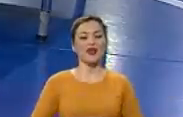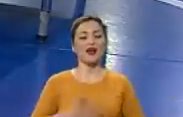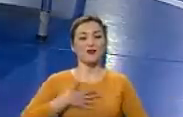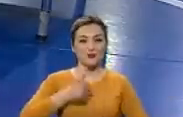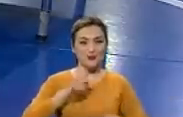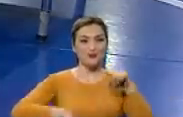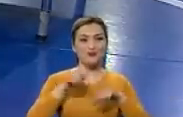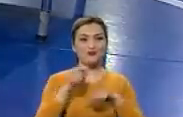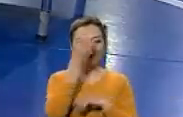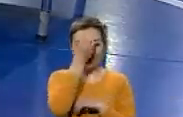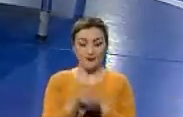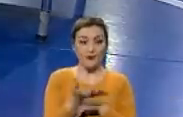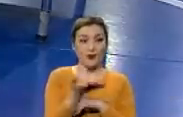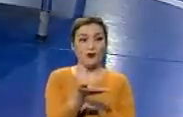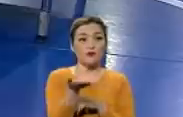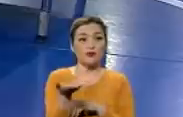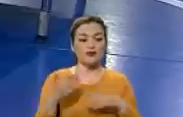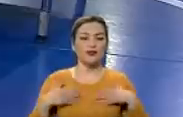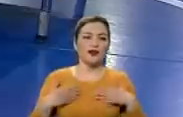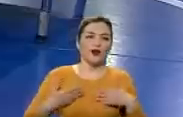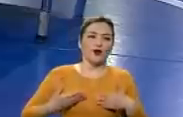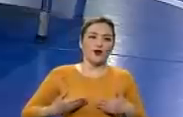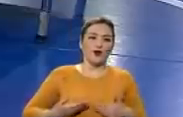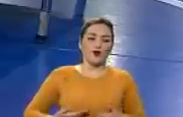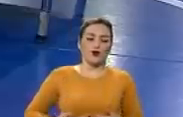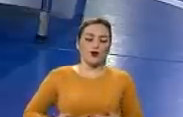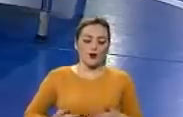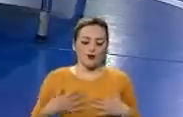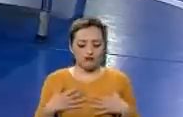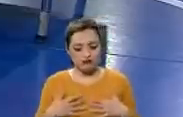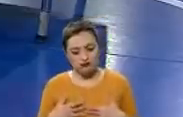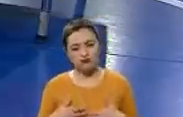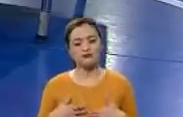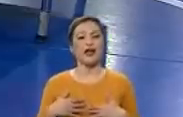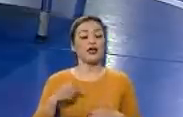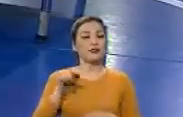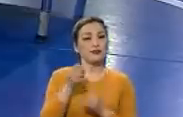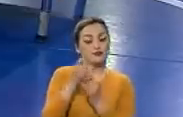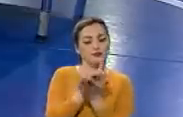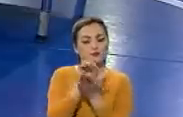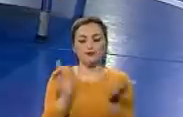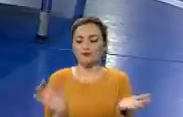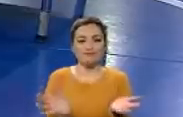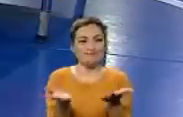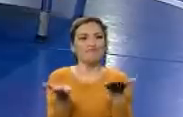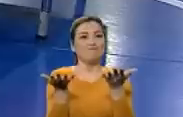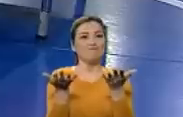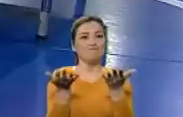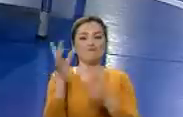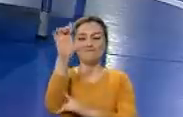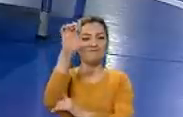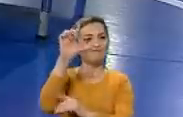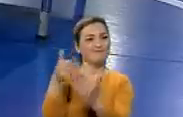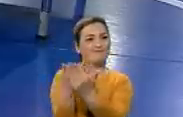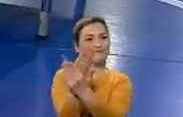televidentes? Buenos días, esperando que ustedes hayan podido descansar, que haya sido reparador el fin de semana, pues a ponerle ánimos este nuevo